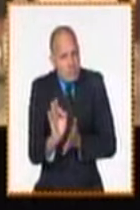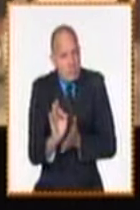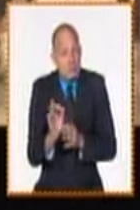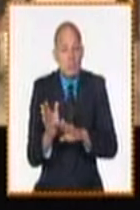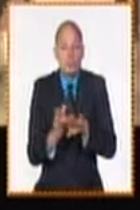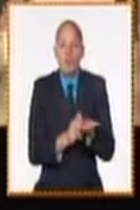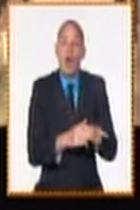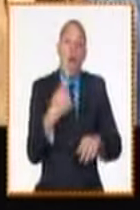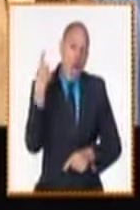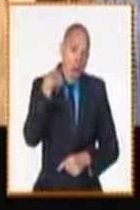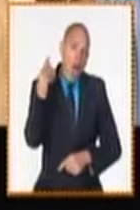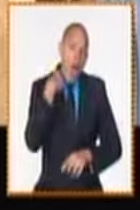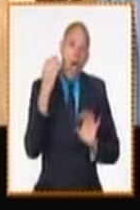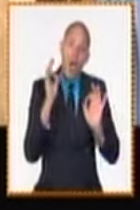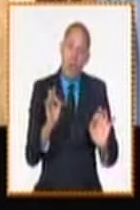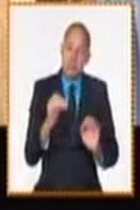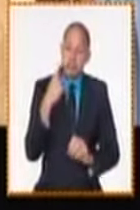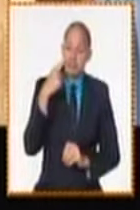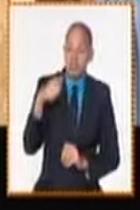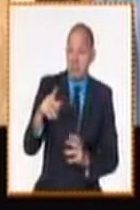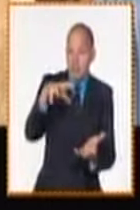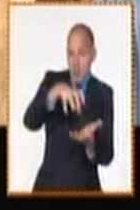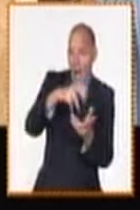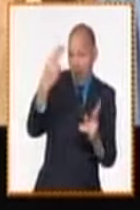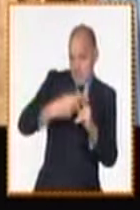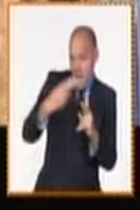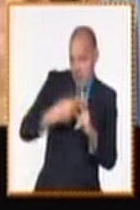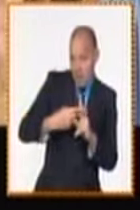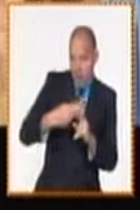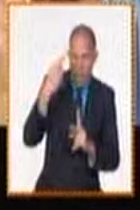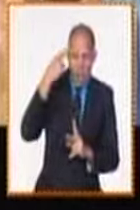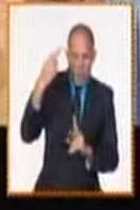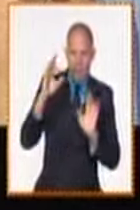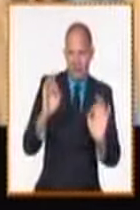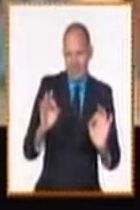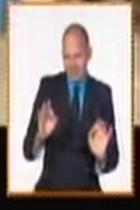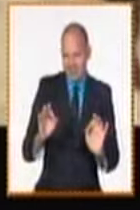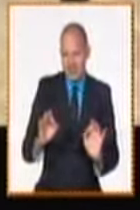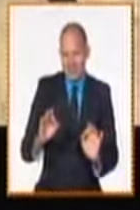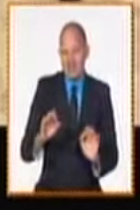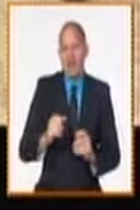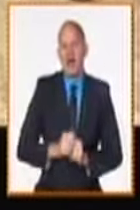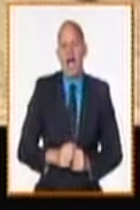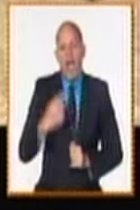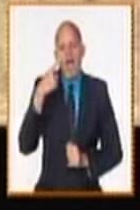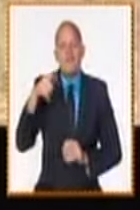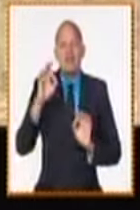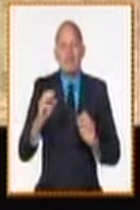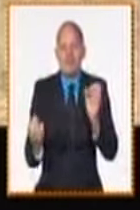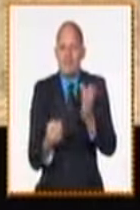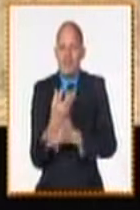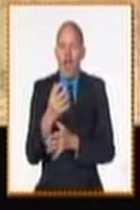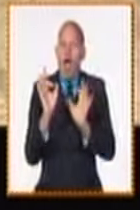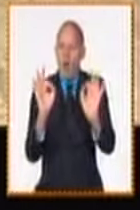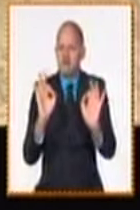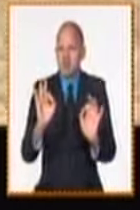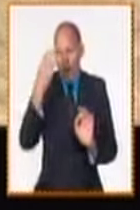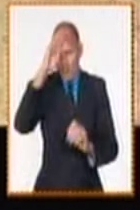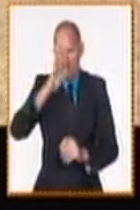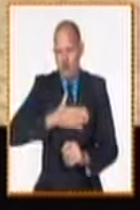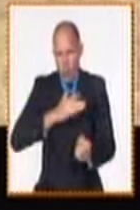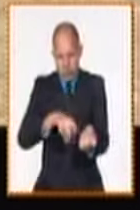en nombre de toda Cuba, volvió a dedicar su canto mejor a la nación, a nuestra génesis e identidad, a la